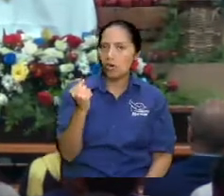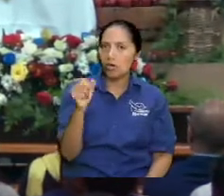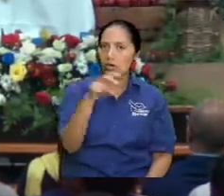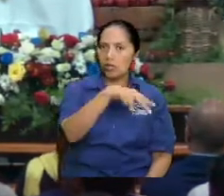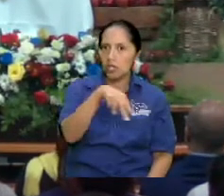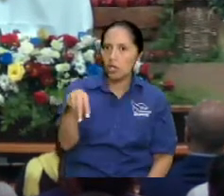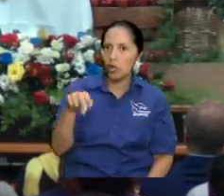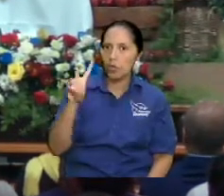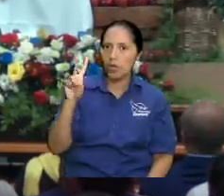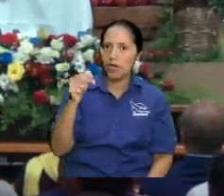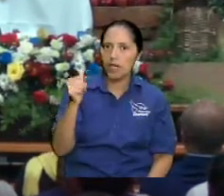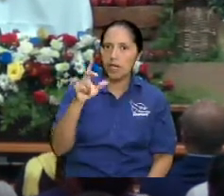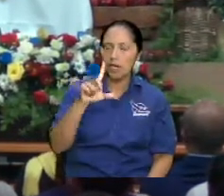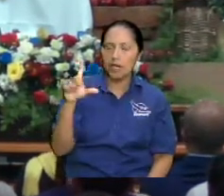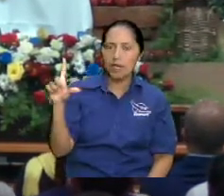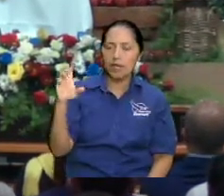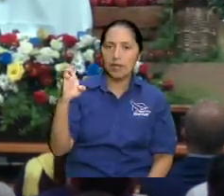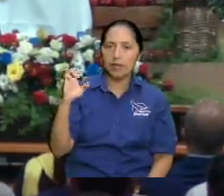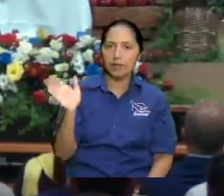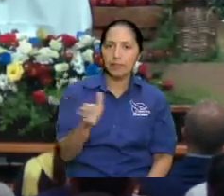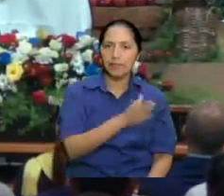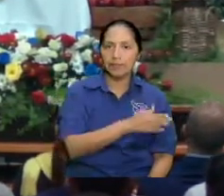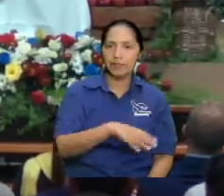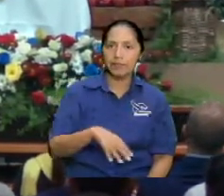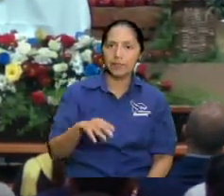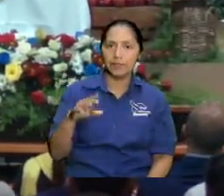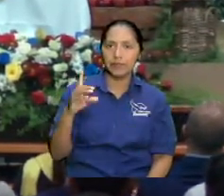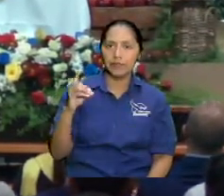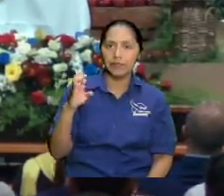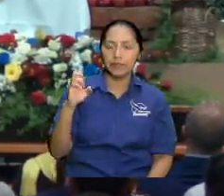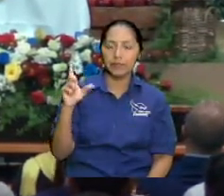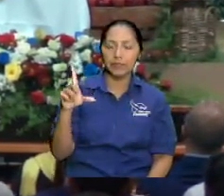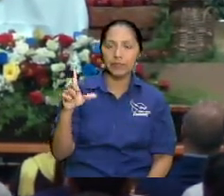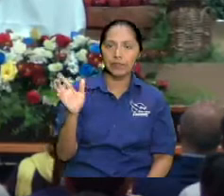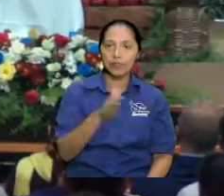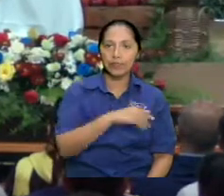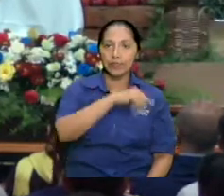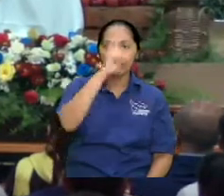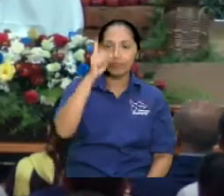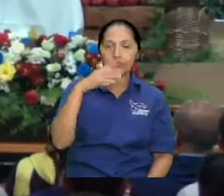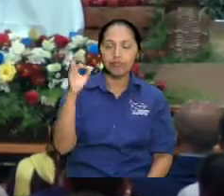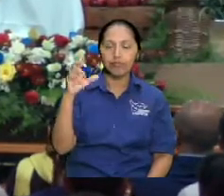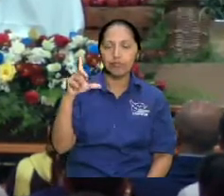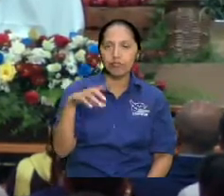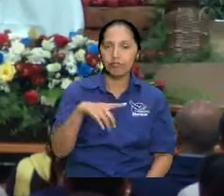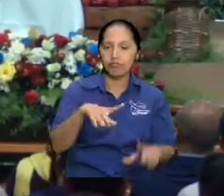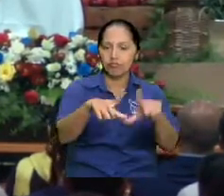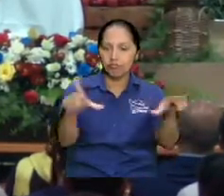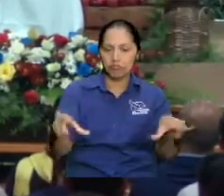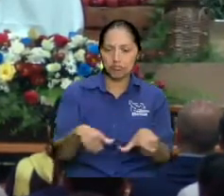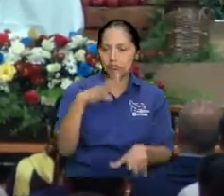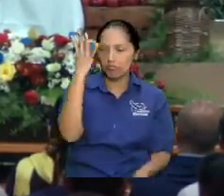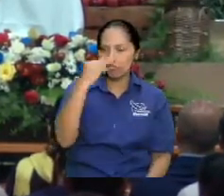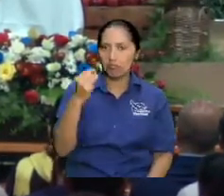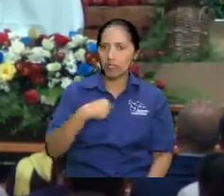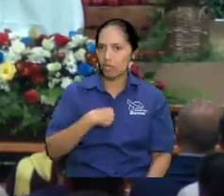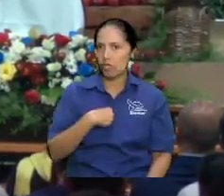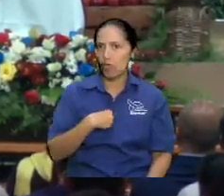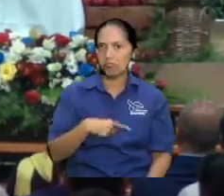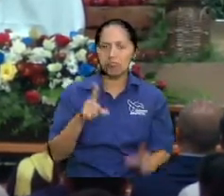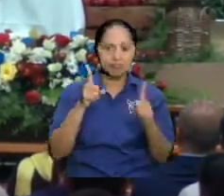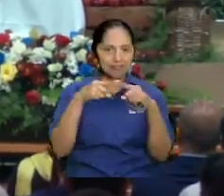todavía, Valle del Sol. Muy bonita la colonia, muy preciosa. Y yo era feliz, yo estoy